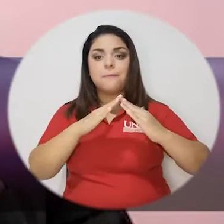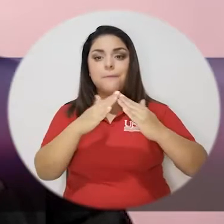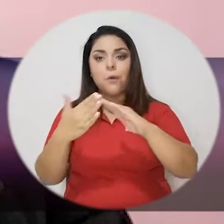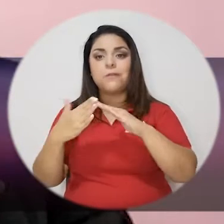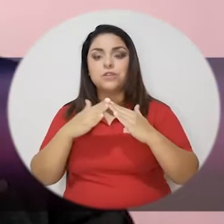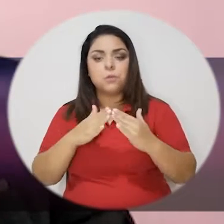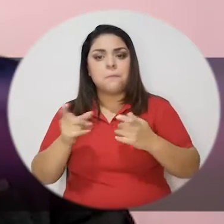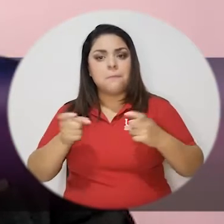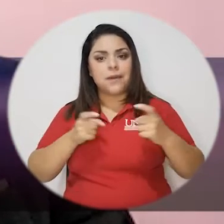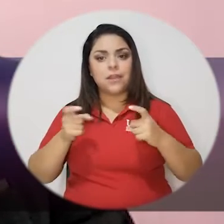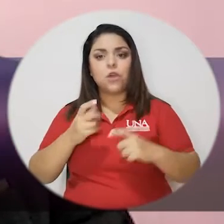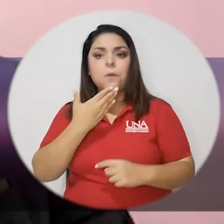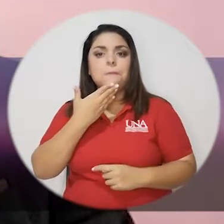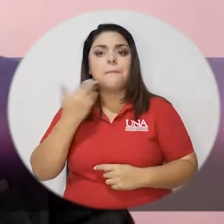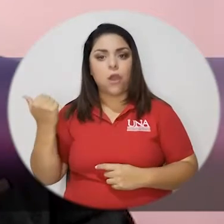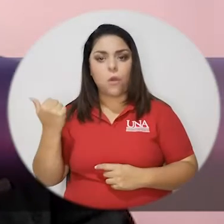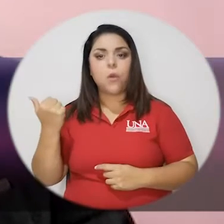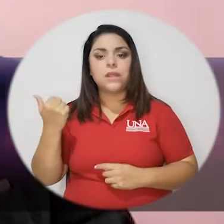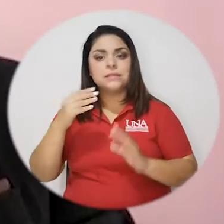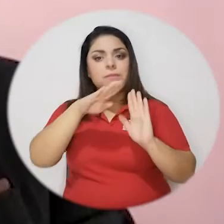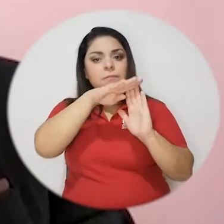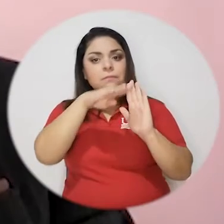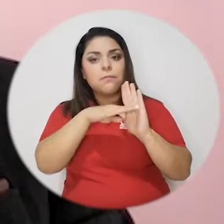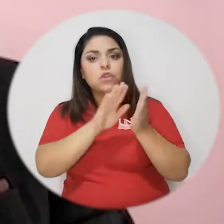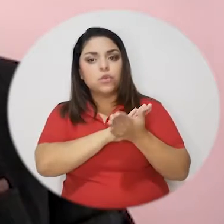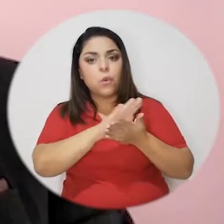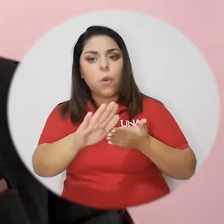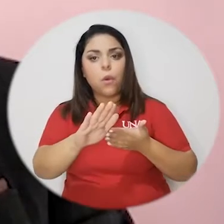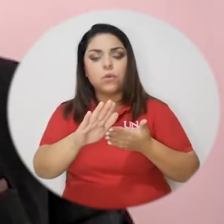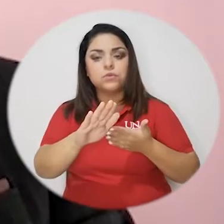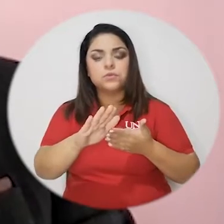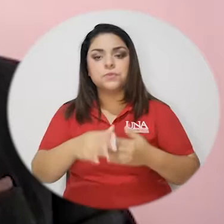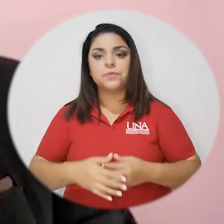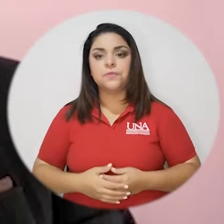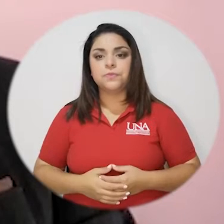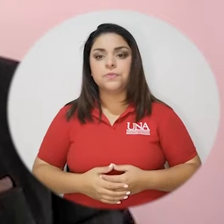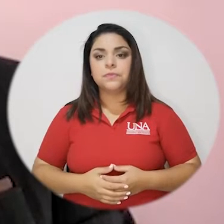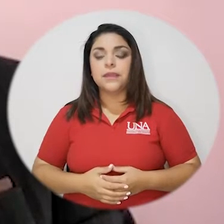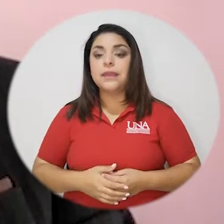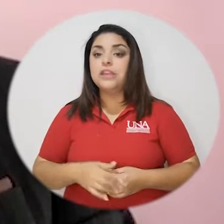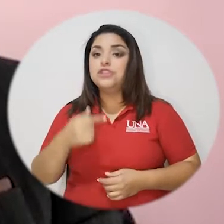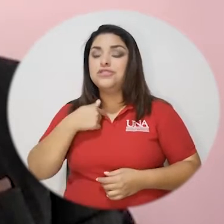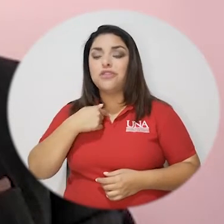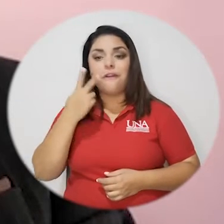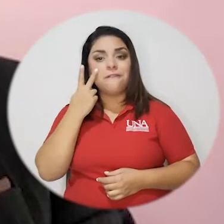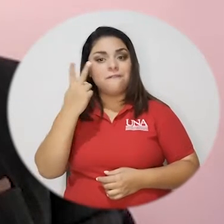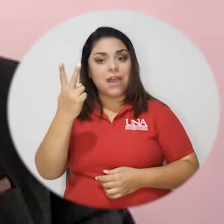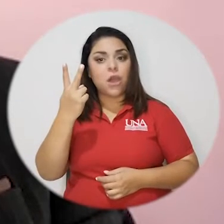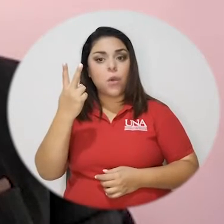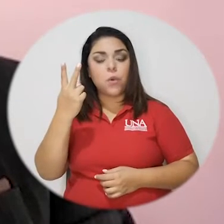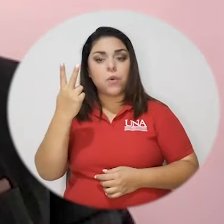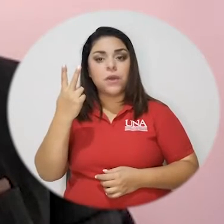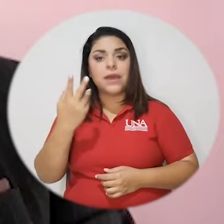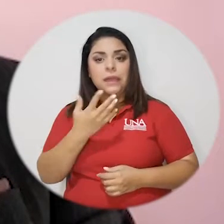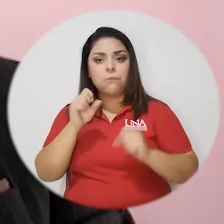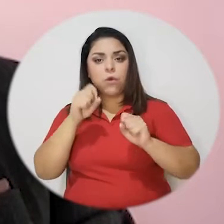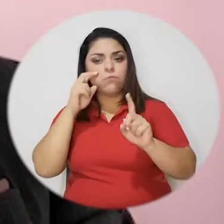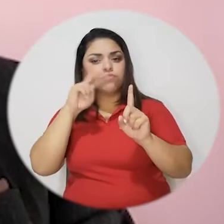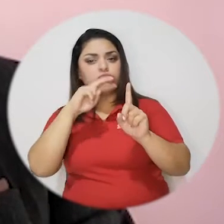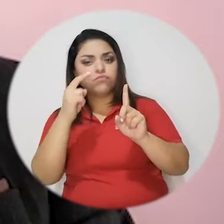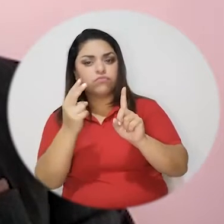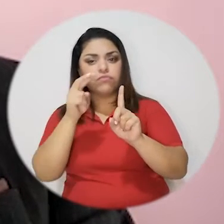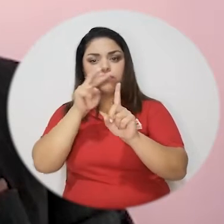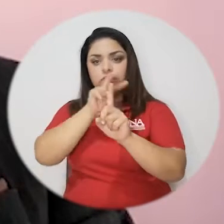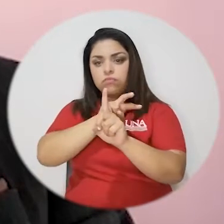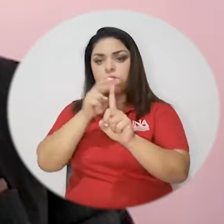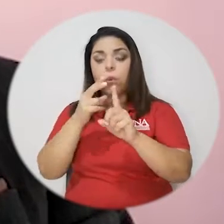el manejo de los mejores protocolos, de las mejores medidas. Y como le digo, yo creo que si lo vemos en retrospectiva, el balance